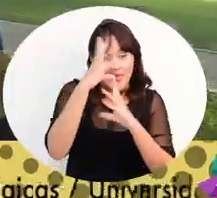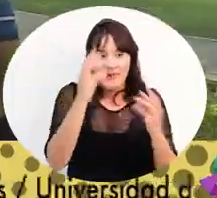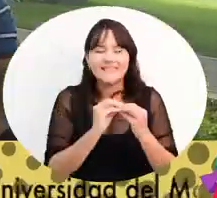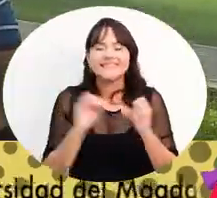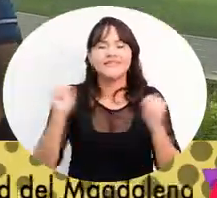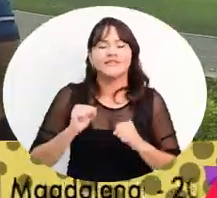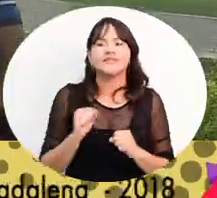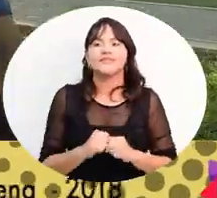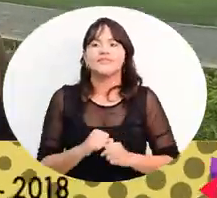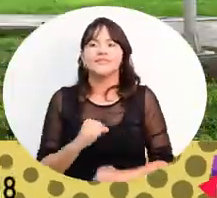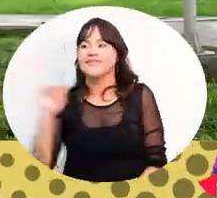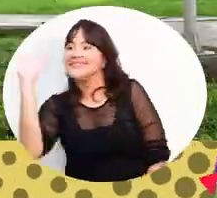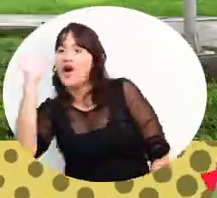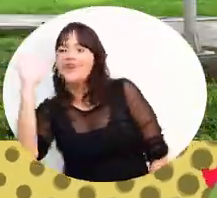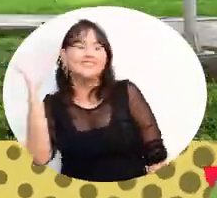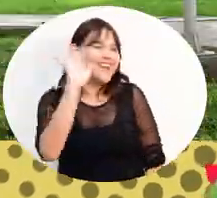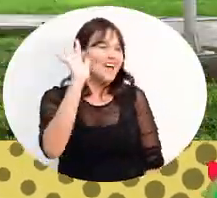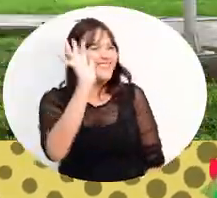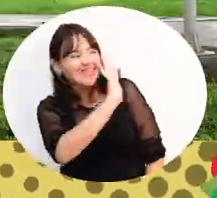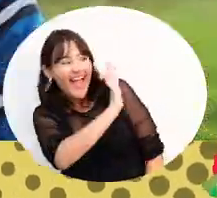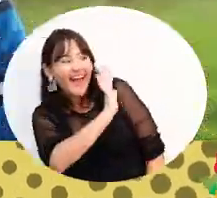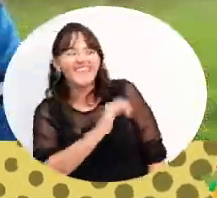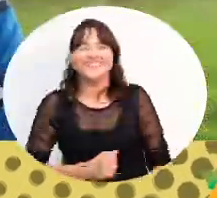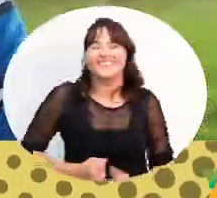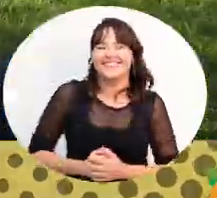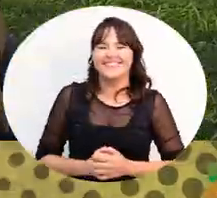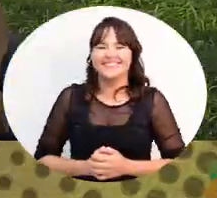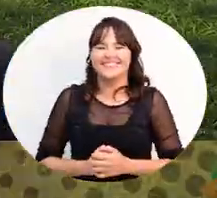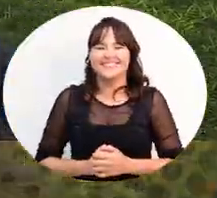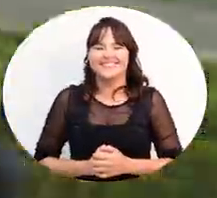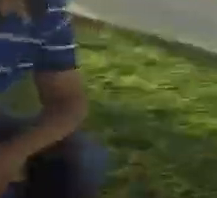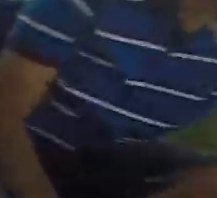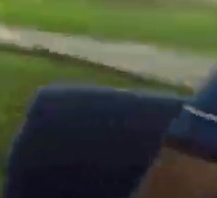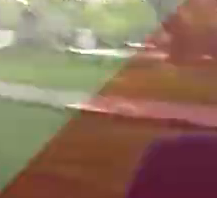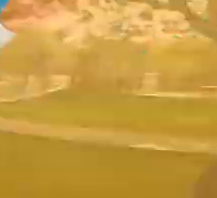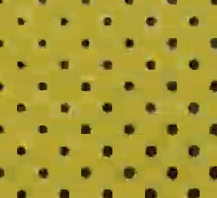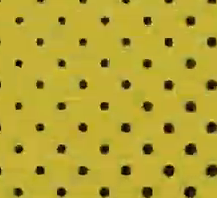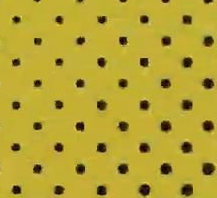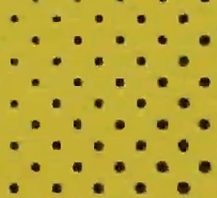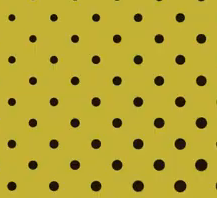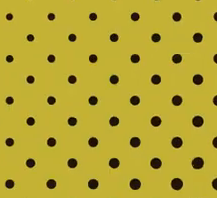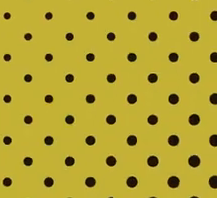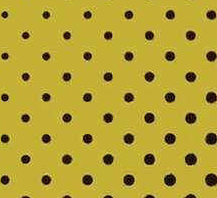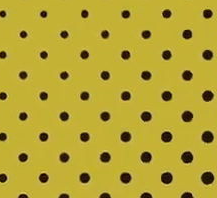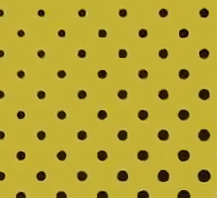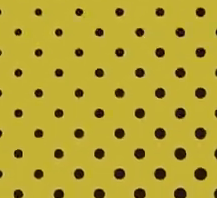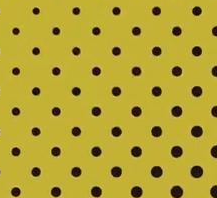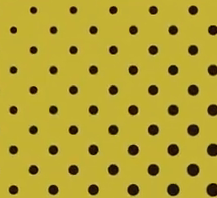Mira acá. Cuenta de 3. 1, 2, 3. ¡Chao! ¡Chao! ¡Chao! ¡Chao! ¡Chao!